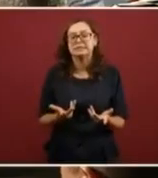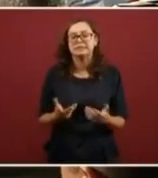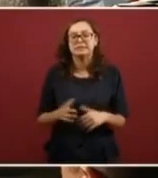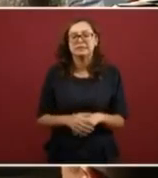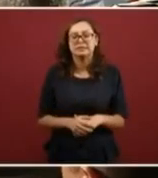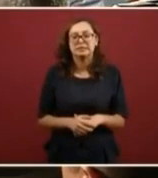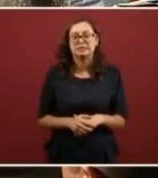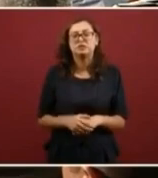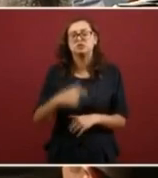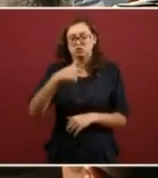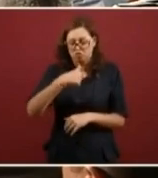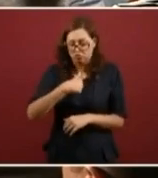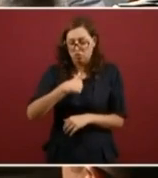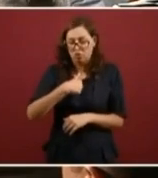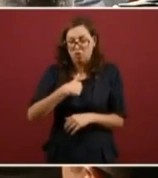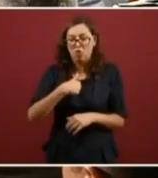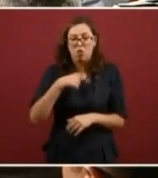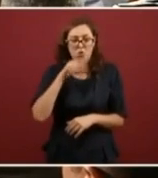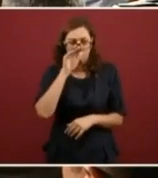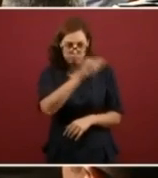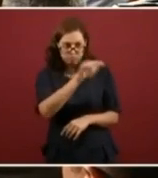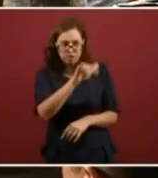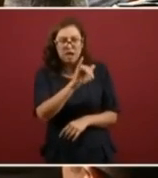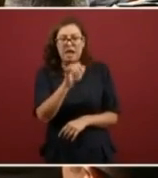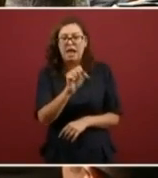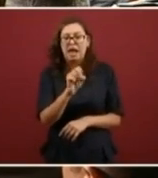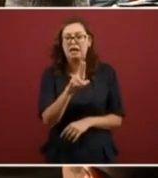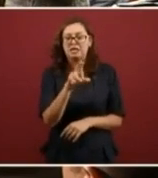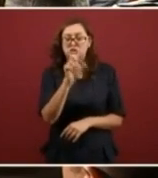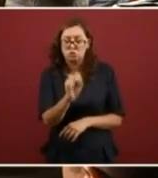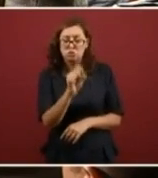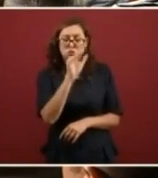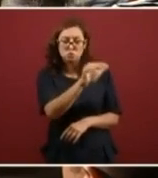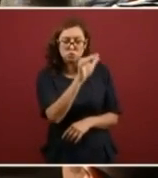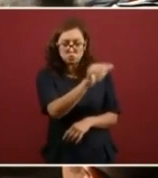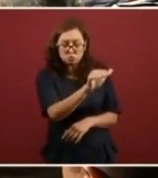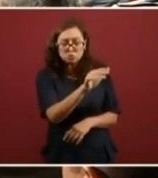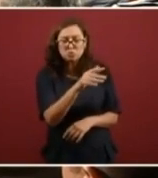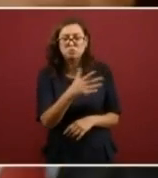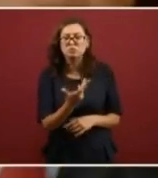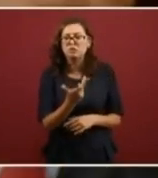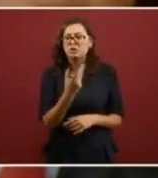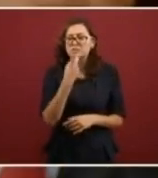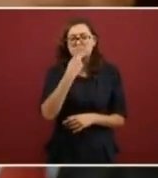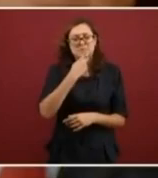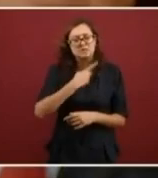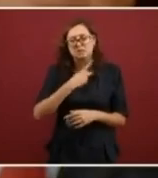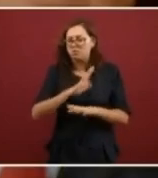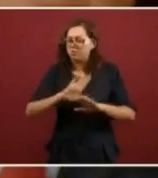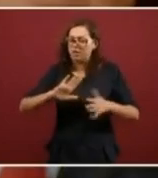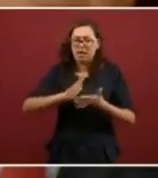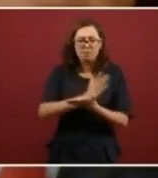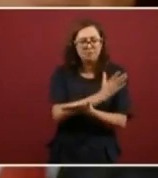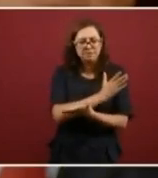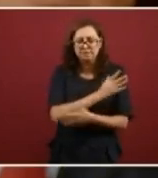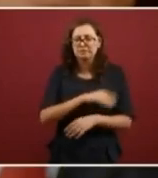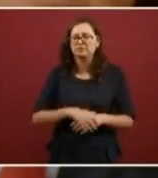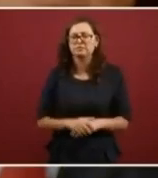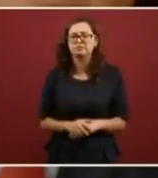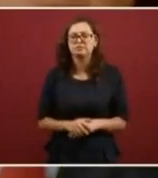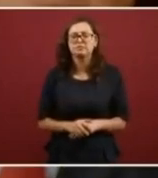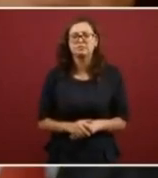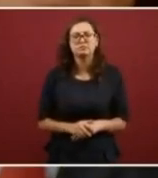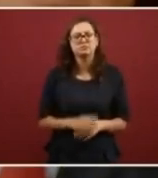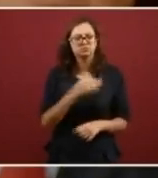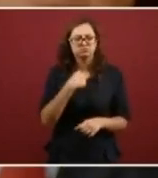bueno, sí lo consulté con Jesús, me dijo que era completamente aparte. Entonces, pues a través